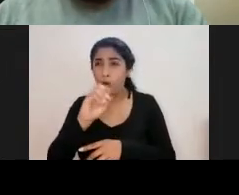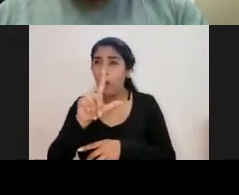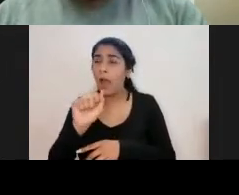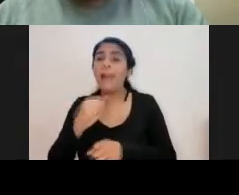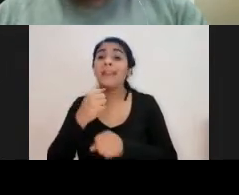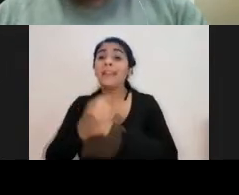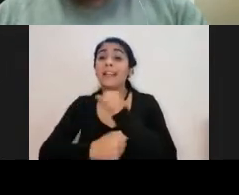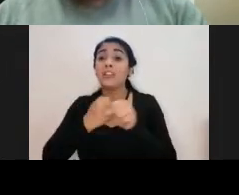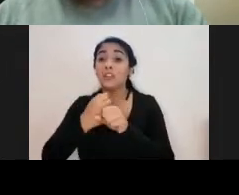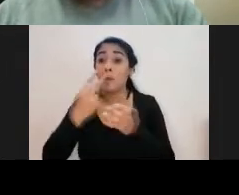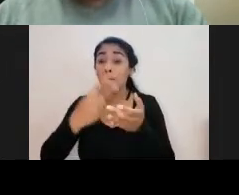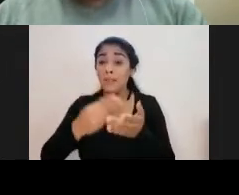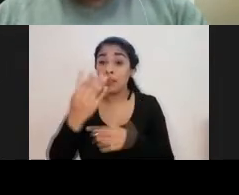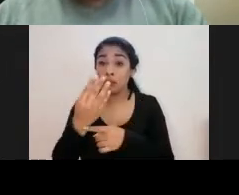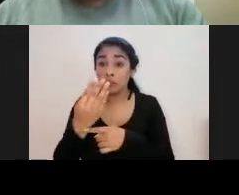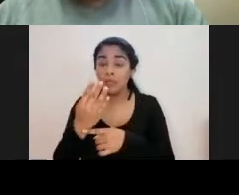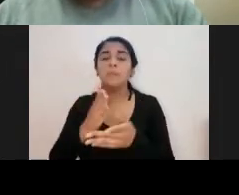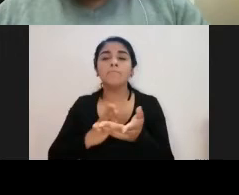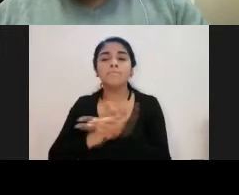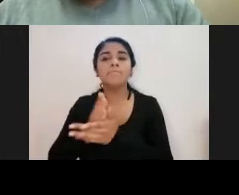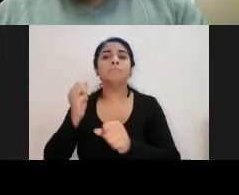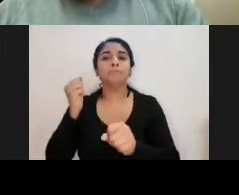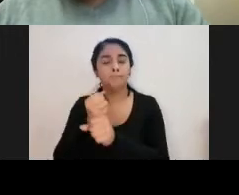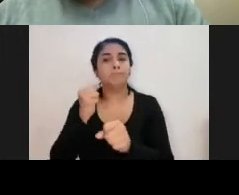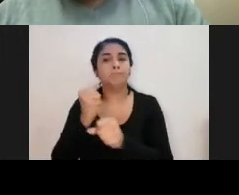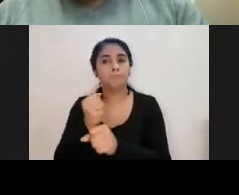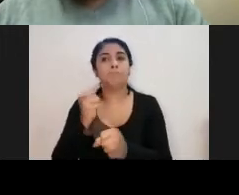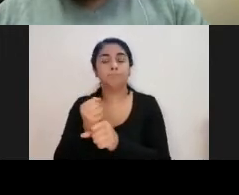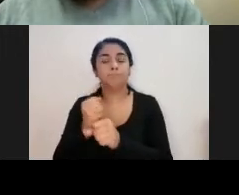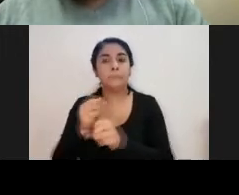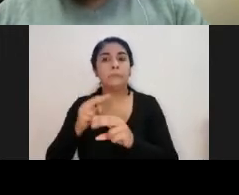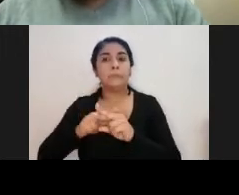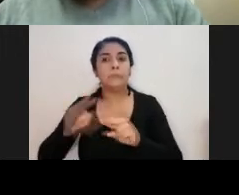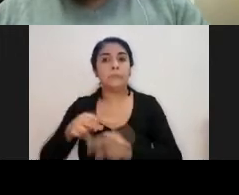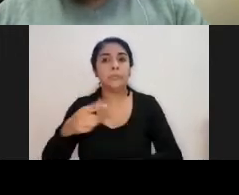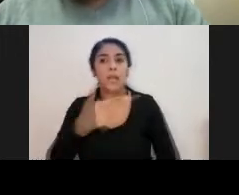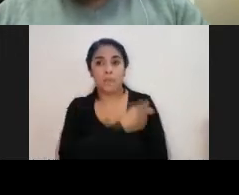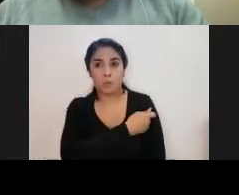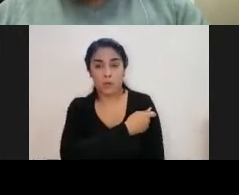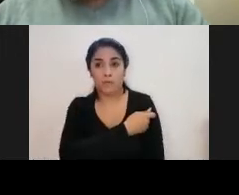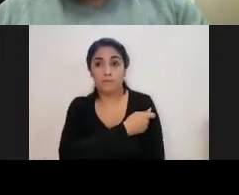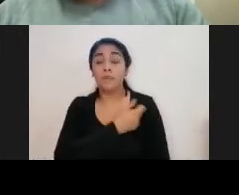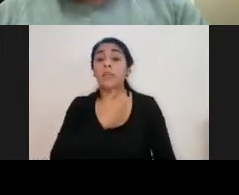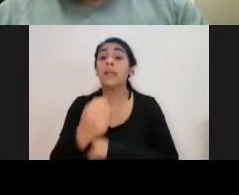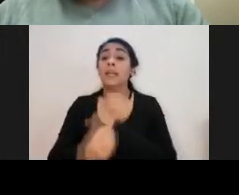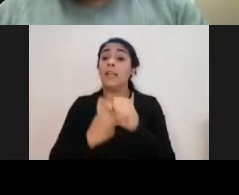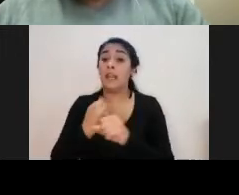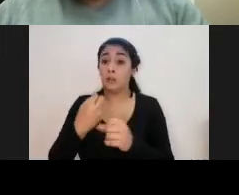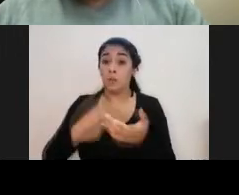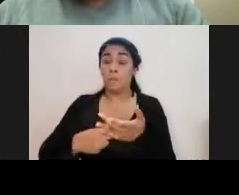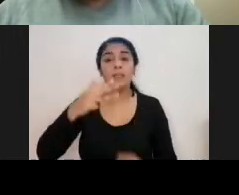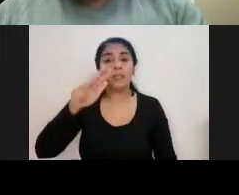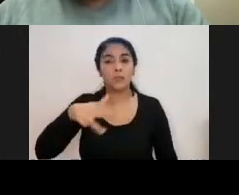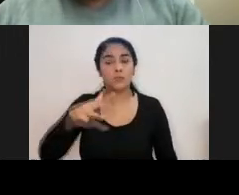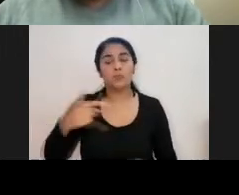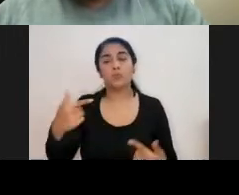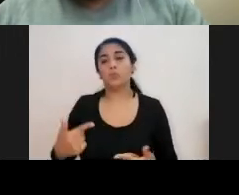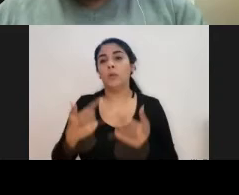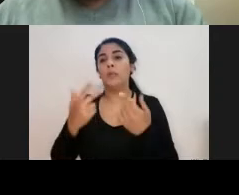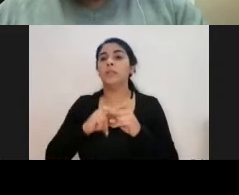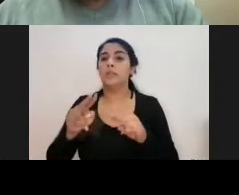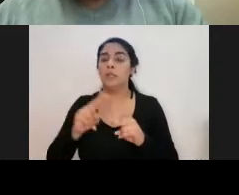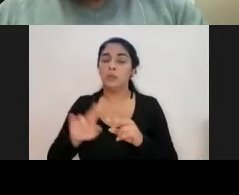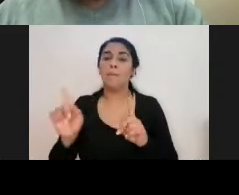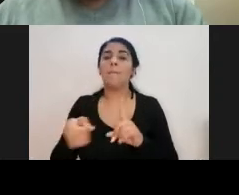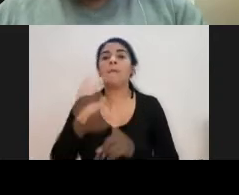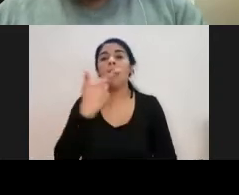trabajar arduamente en generar una vacuna. Y el 2019, afortunadamente, se generó la primera vacuna contra ébola, que hoy día